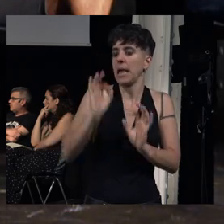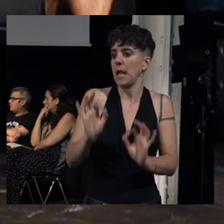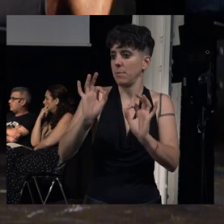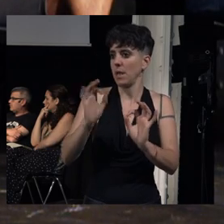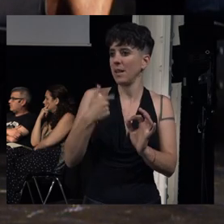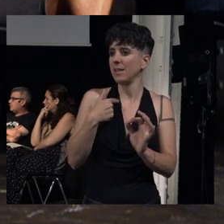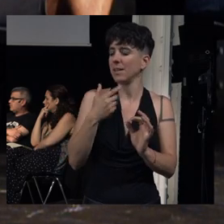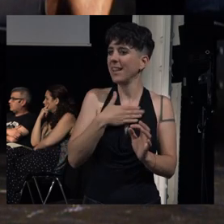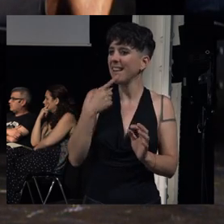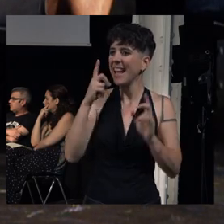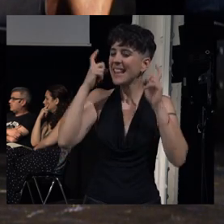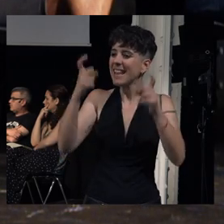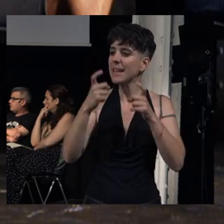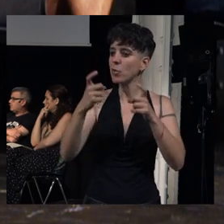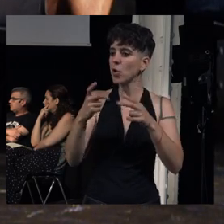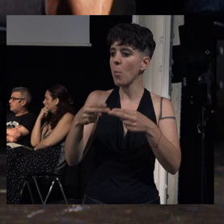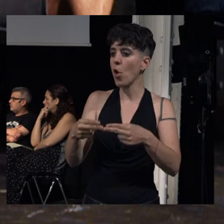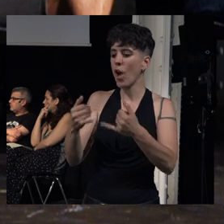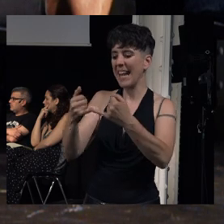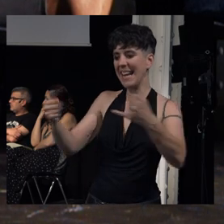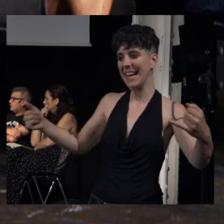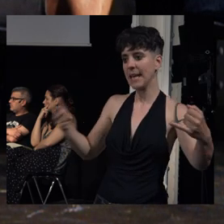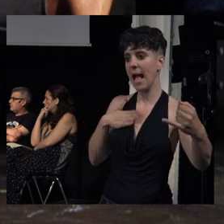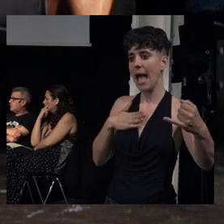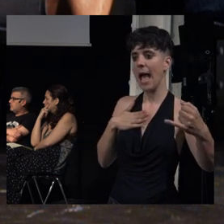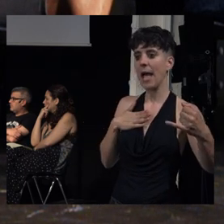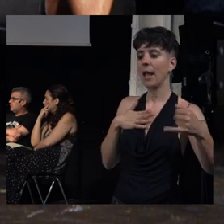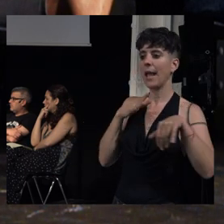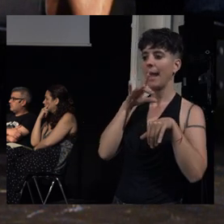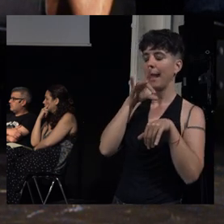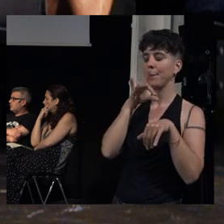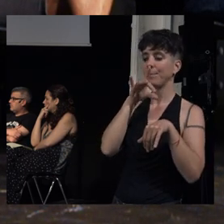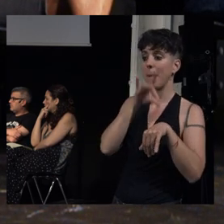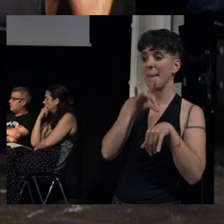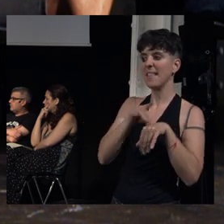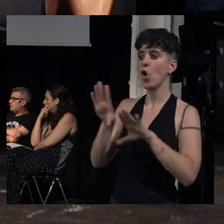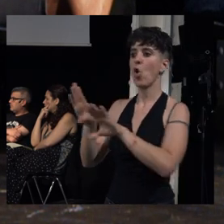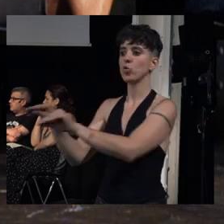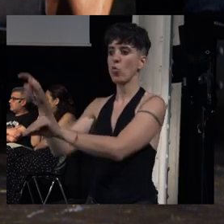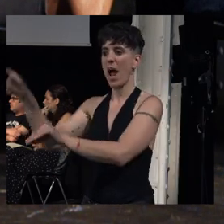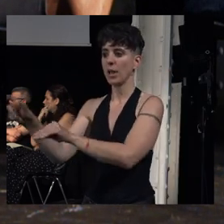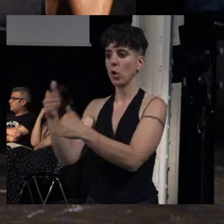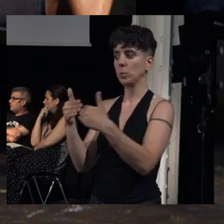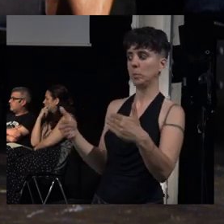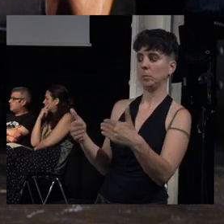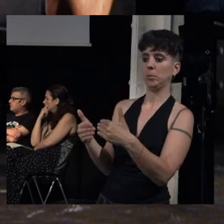decir, intentemos borrar esa línea paciente-usuaria, o sea, perdón, médica-usuaria